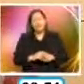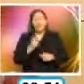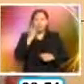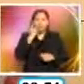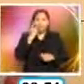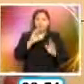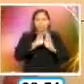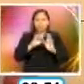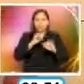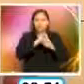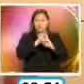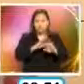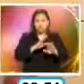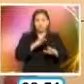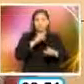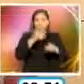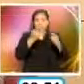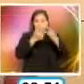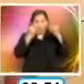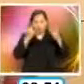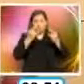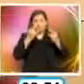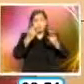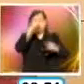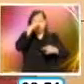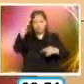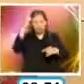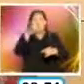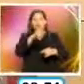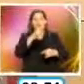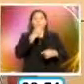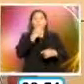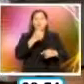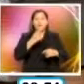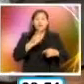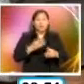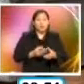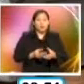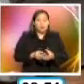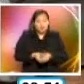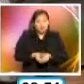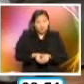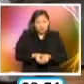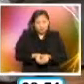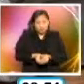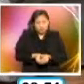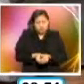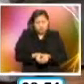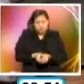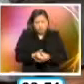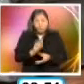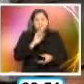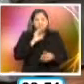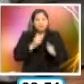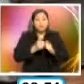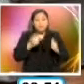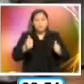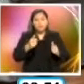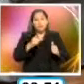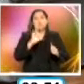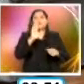hay información bibliográfica que nos menciona que entre más tiempo se separa al bebé de su mamá, se puede